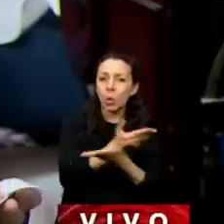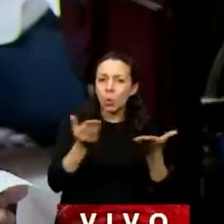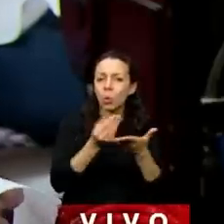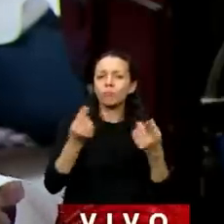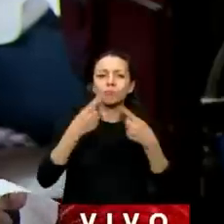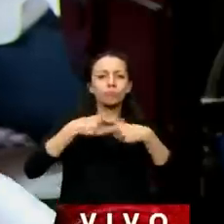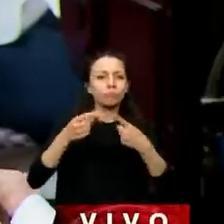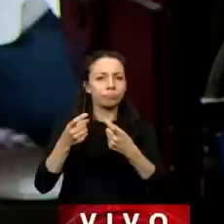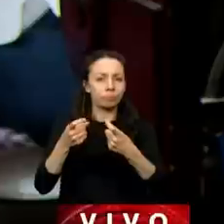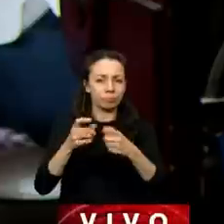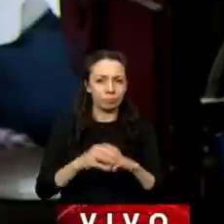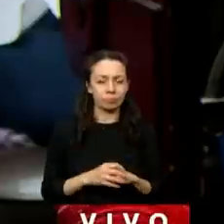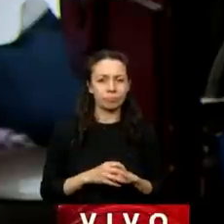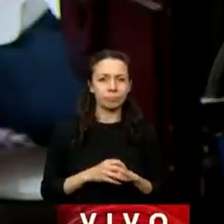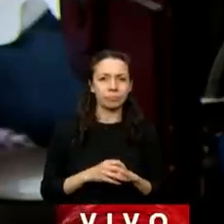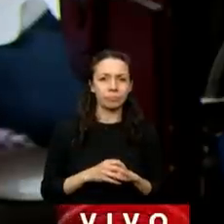sea pertinente.